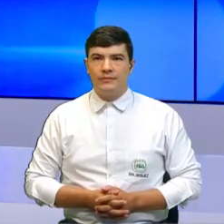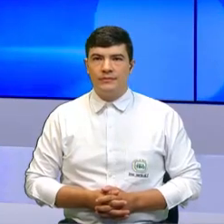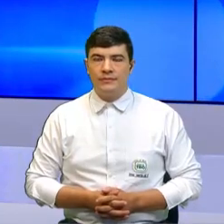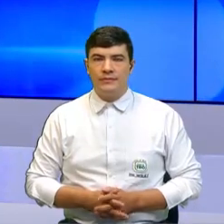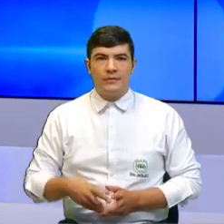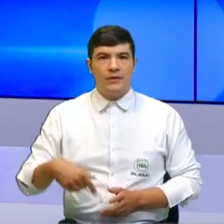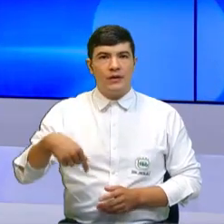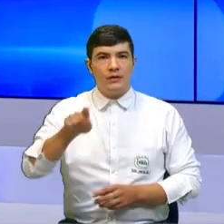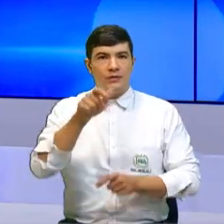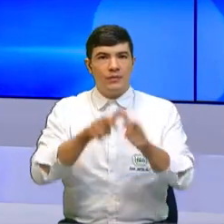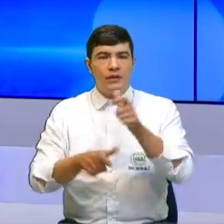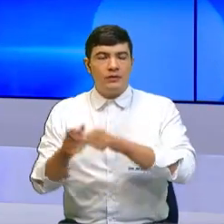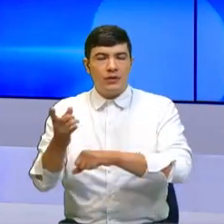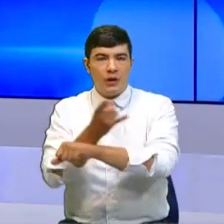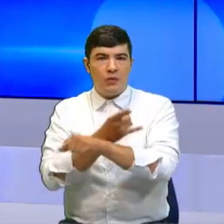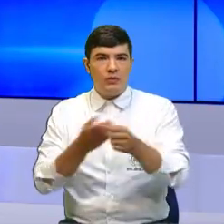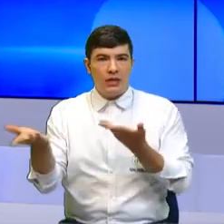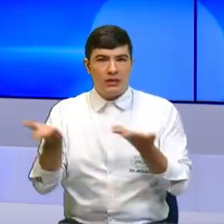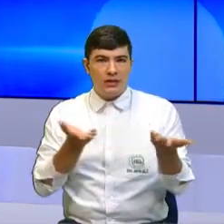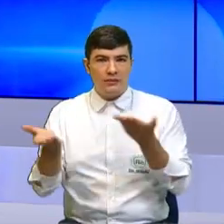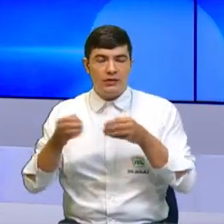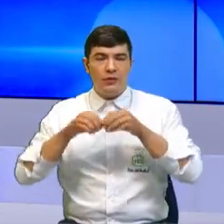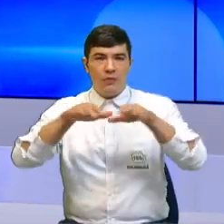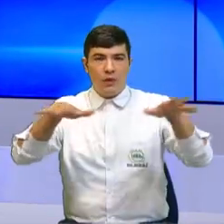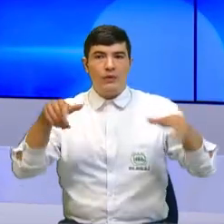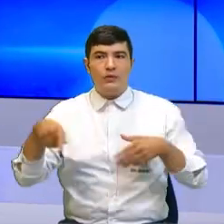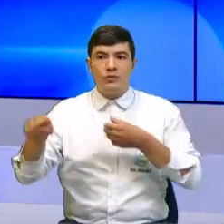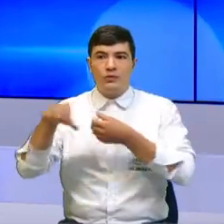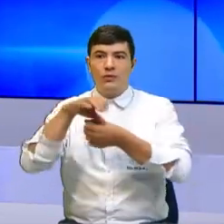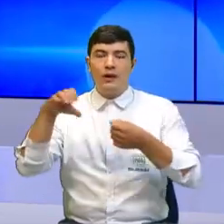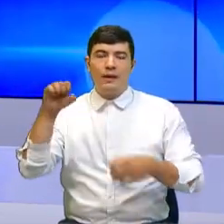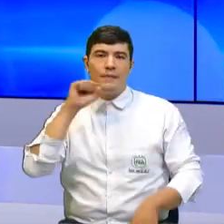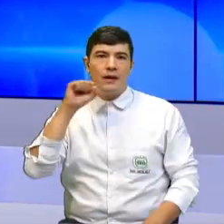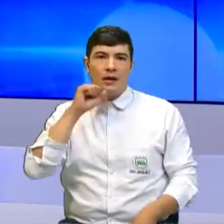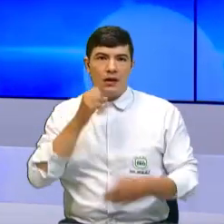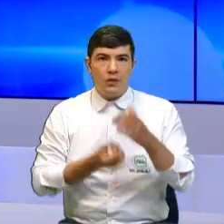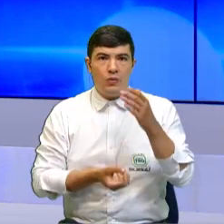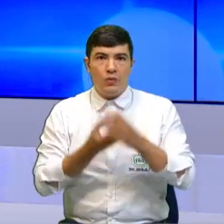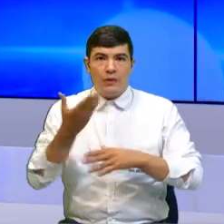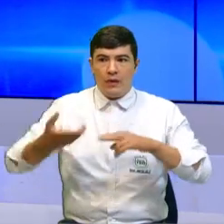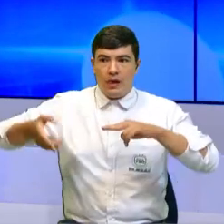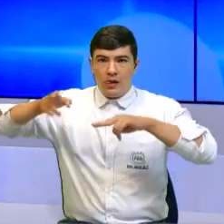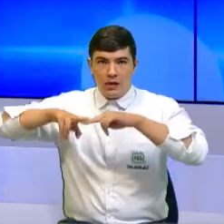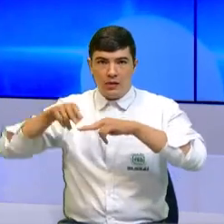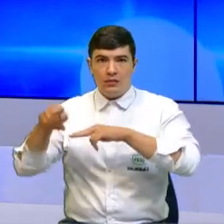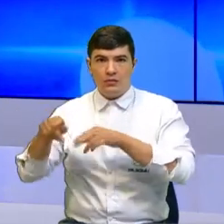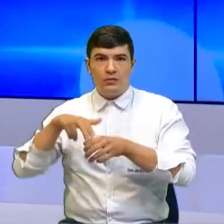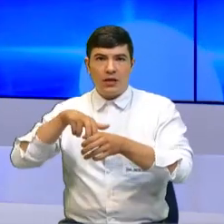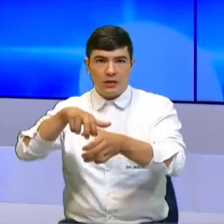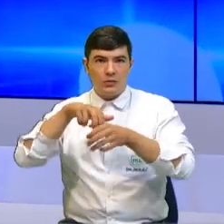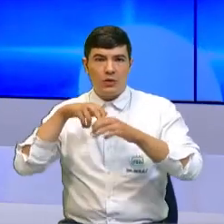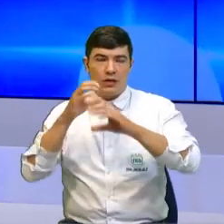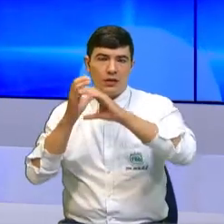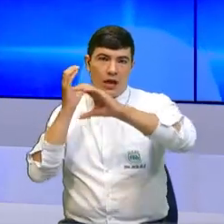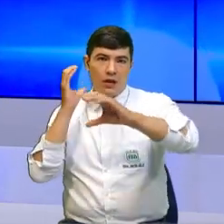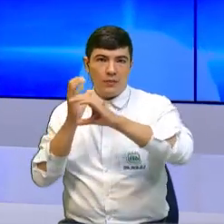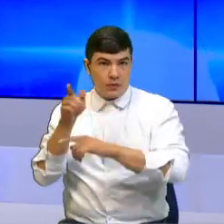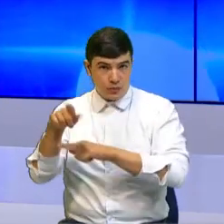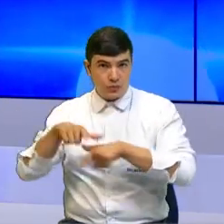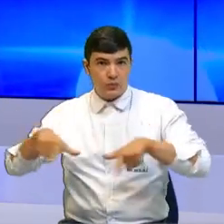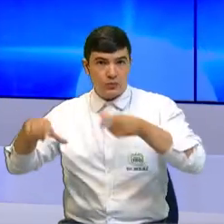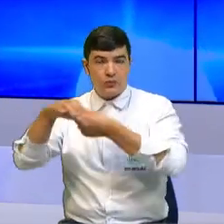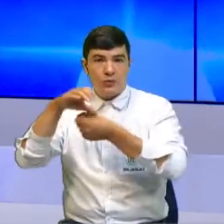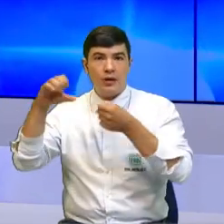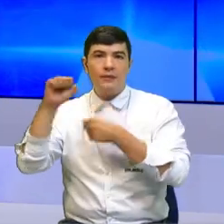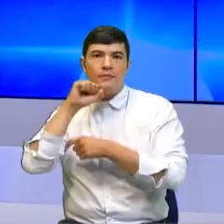los usuarios del servicio público en barrancabermeja tendrán que enfrentarse a un nuevo aumento en el precio de los pasajes vamos a por el puerto petrolero allí está